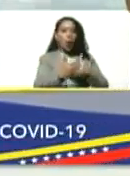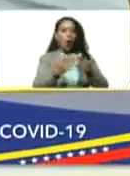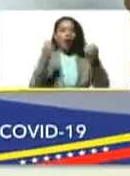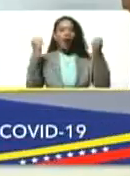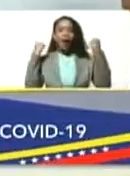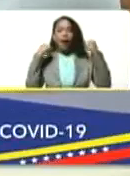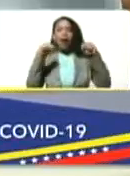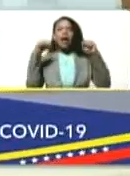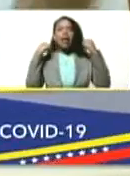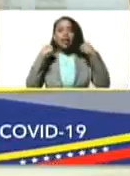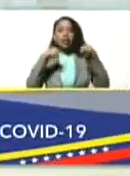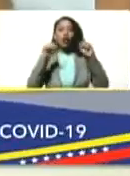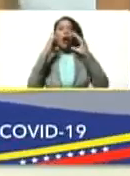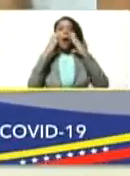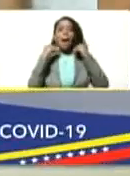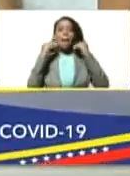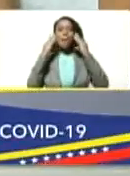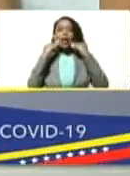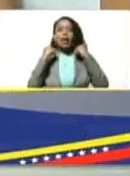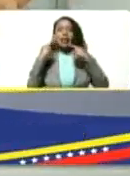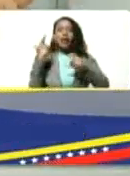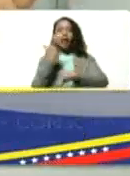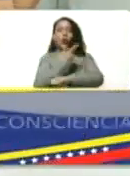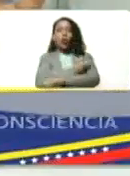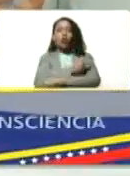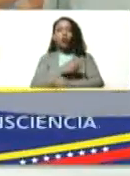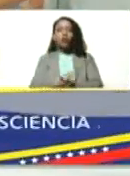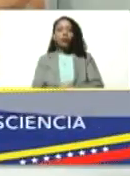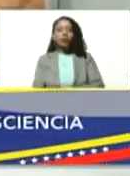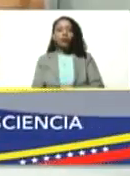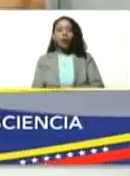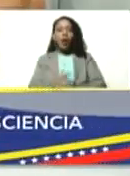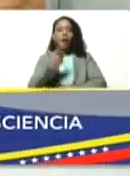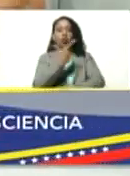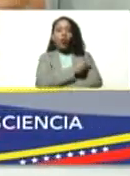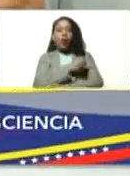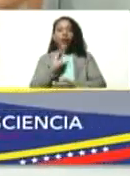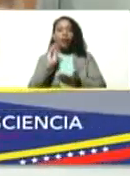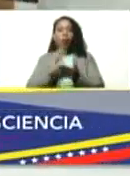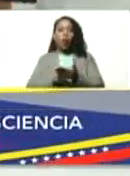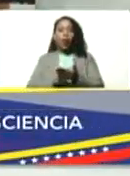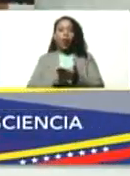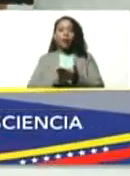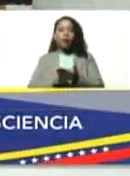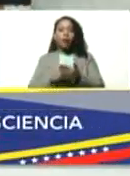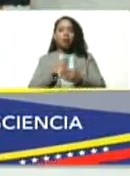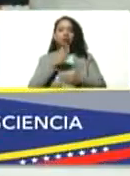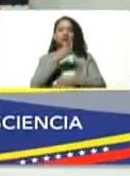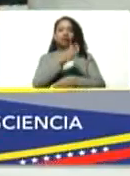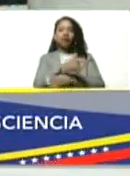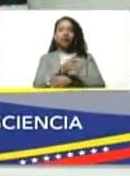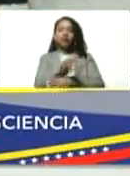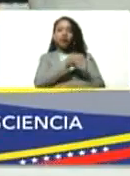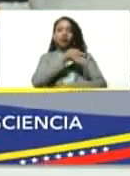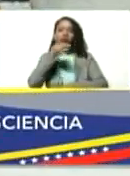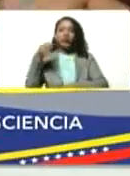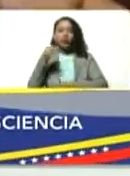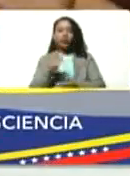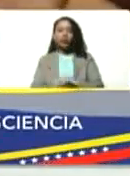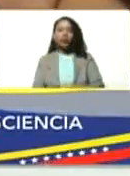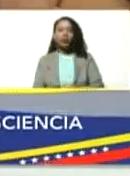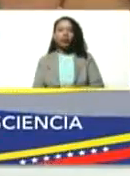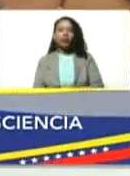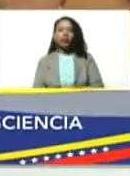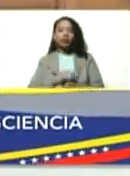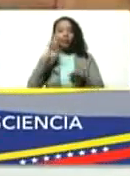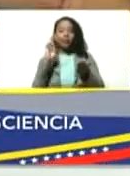ejercicio y la experiencia en la vacunación, las vacunas se vayan perfeccionando,